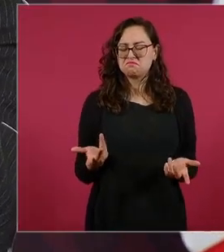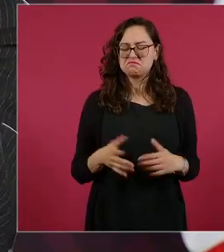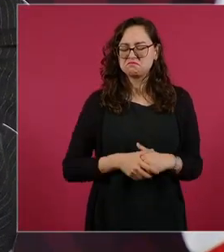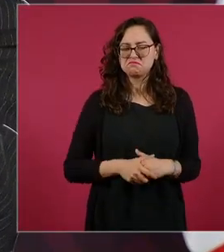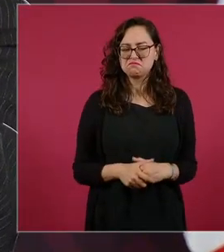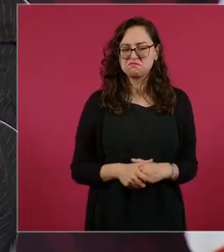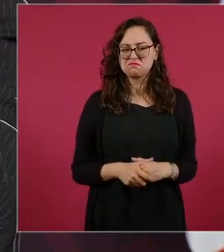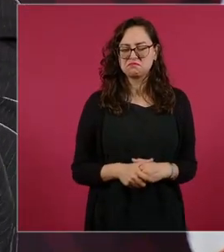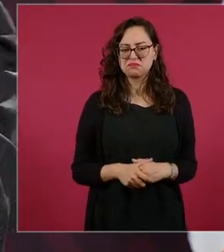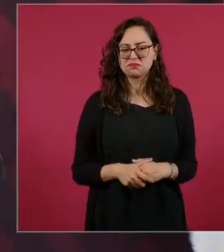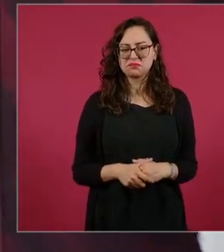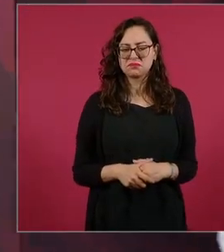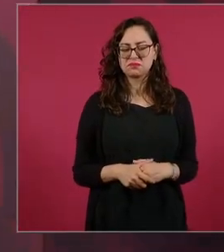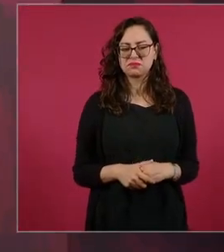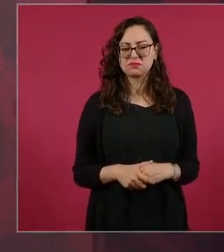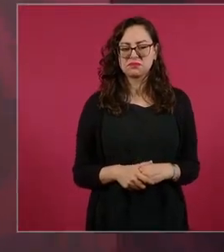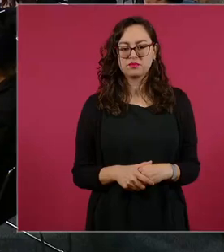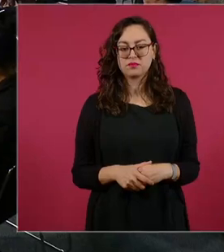Ahora